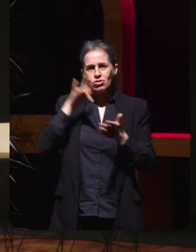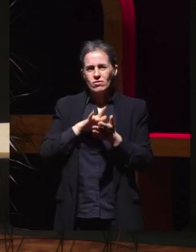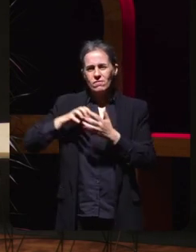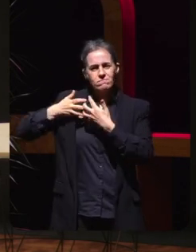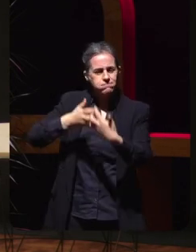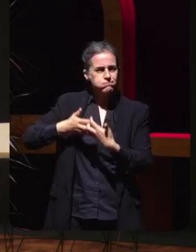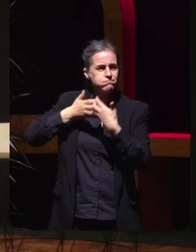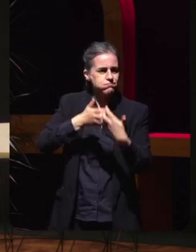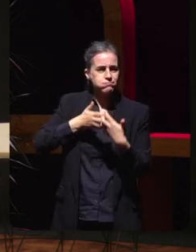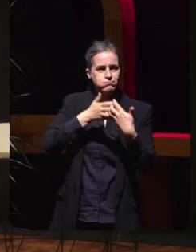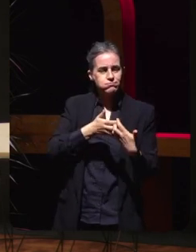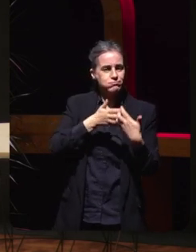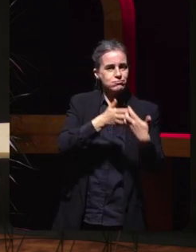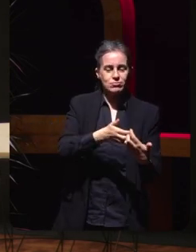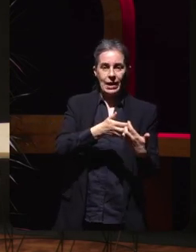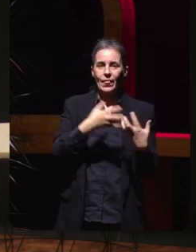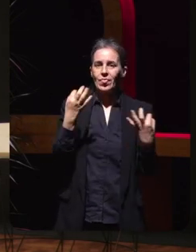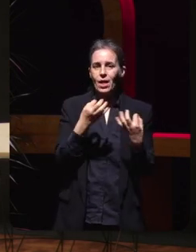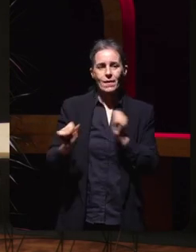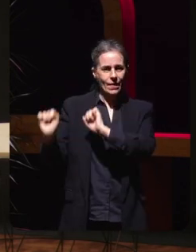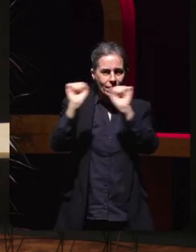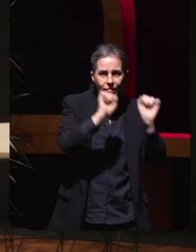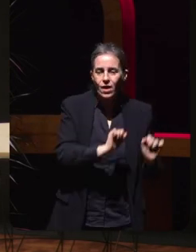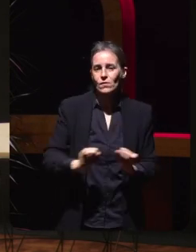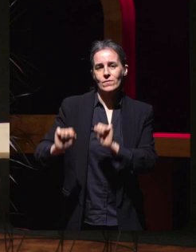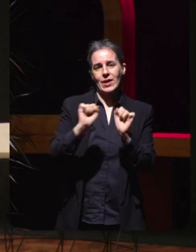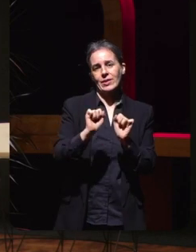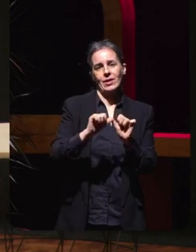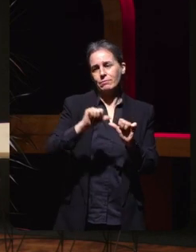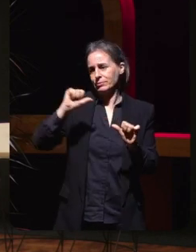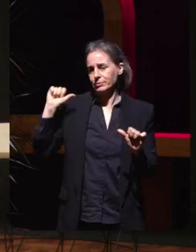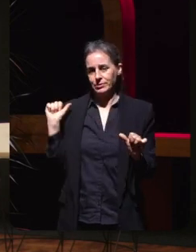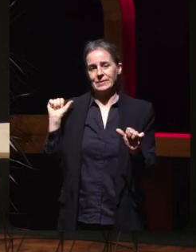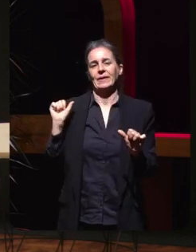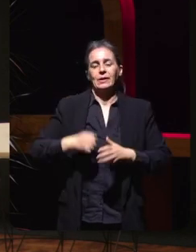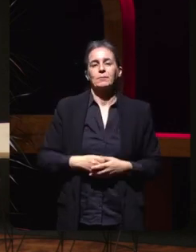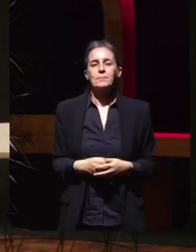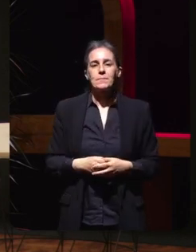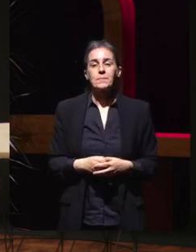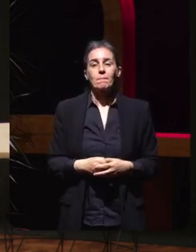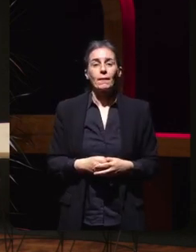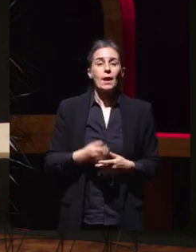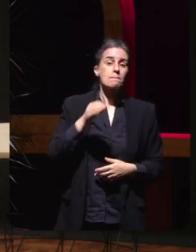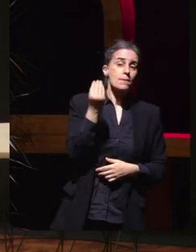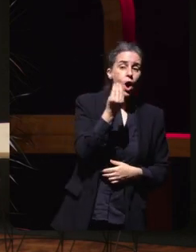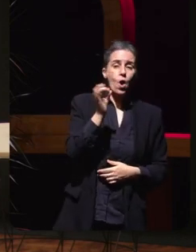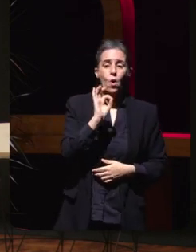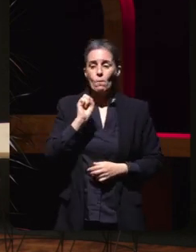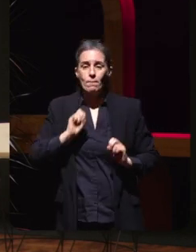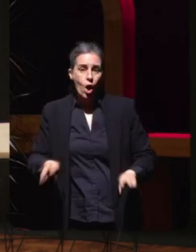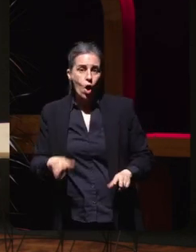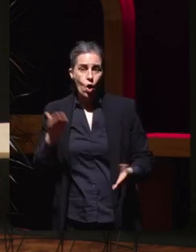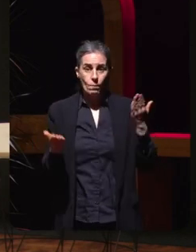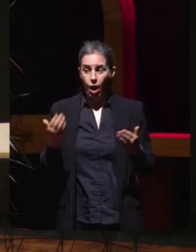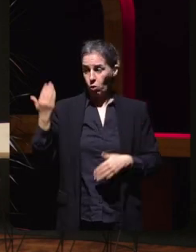como absurdo si no monstruoso tan solo el defenderlas en los tiempos de nuestros abuelos en los días de nuestros abuelos ni mejores ni peores ayer que hoy En